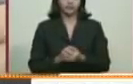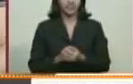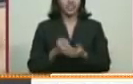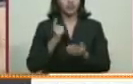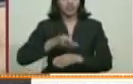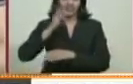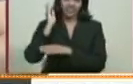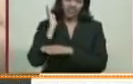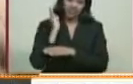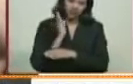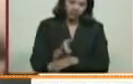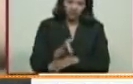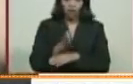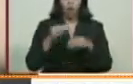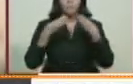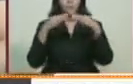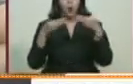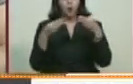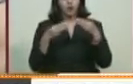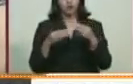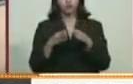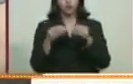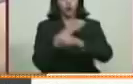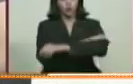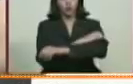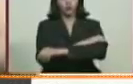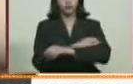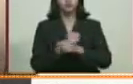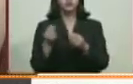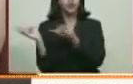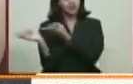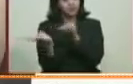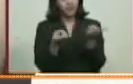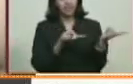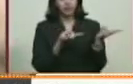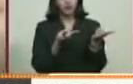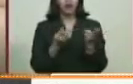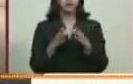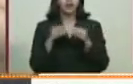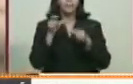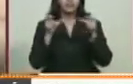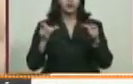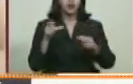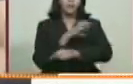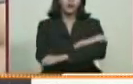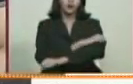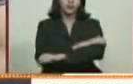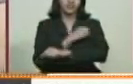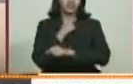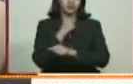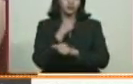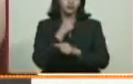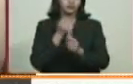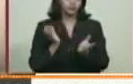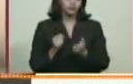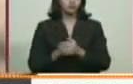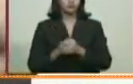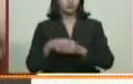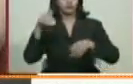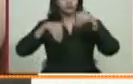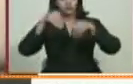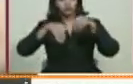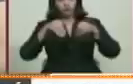los factores de la oposición. Yo invito a los factores opositores democráticos que les gustan ir a elecciones, ganar